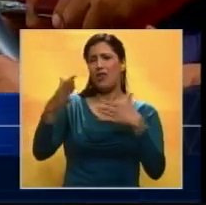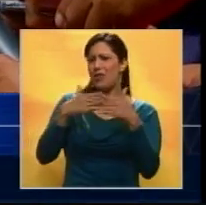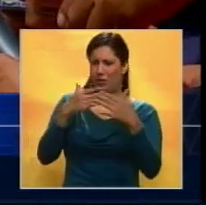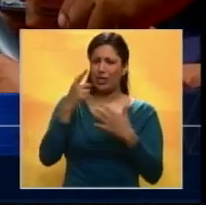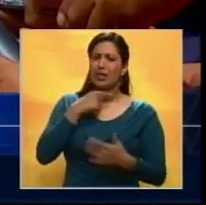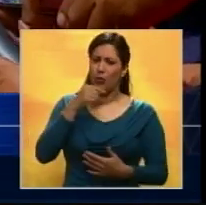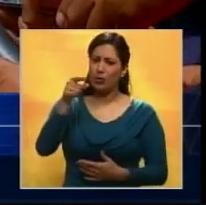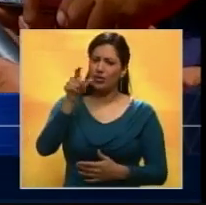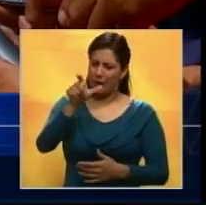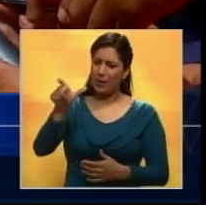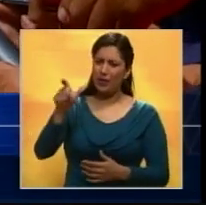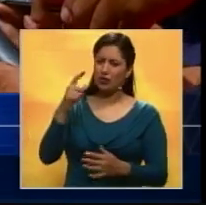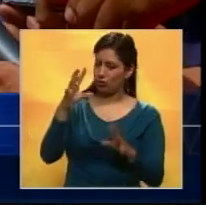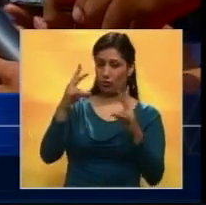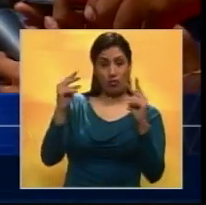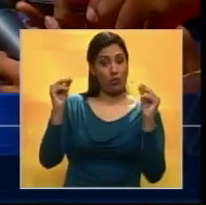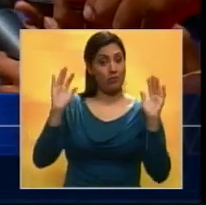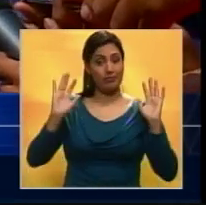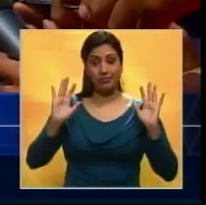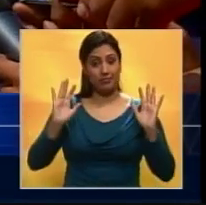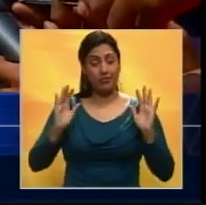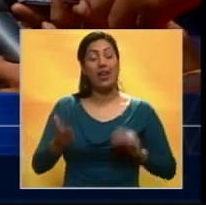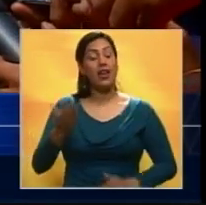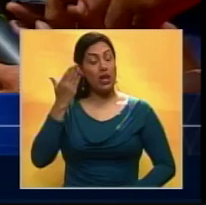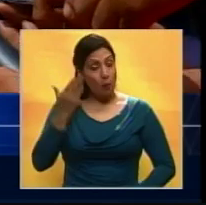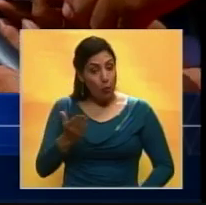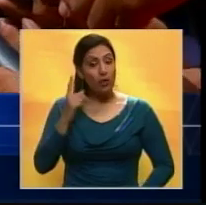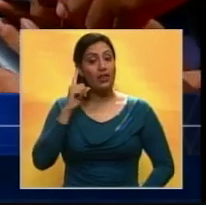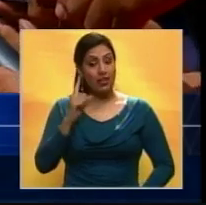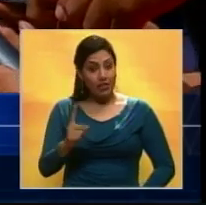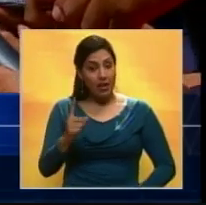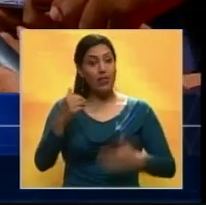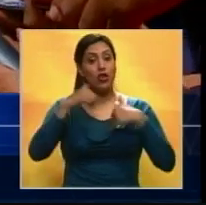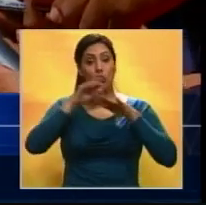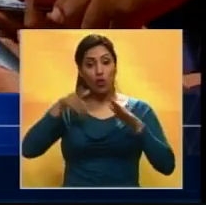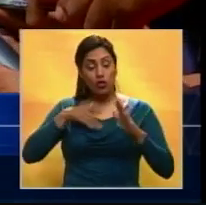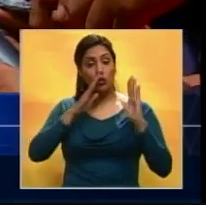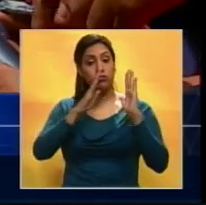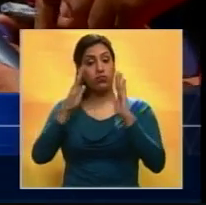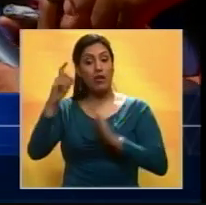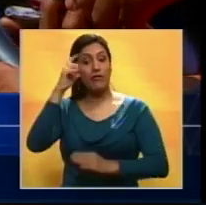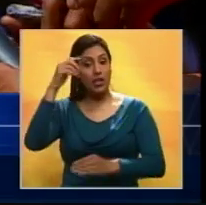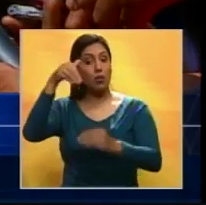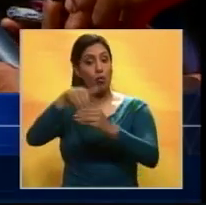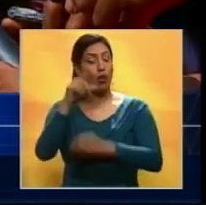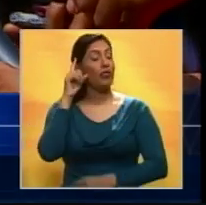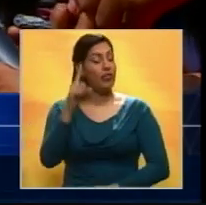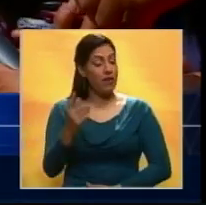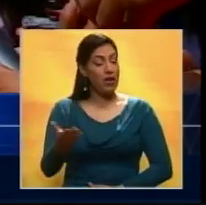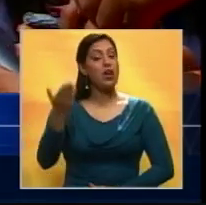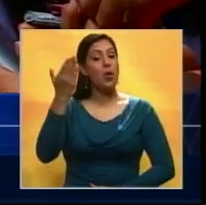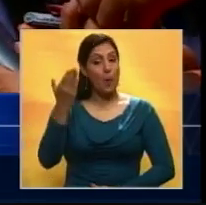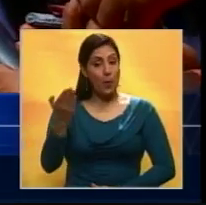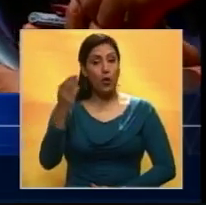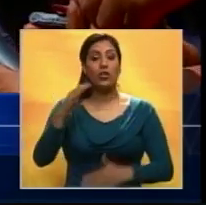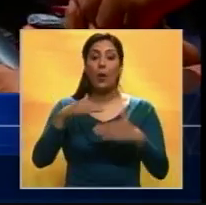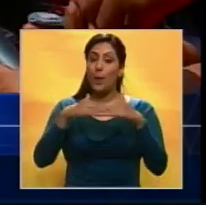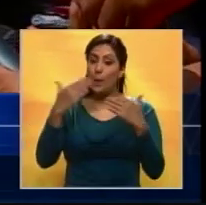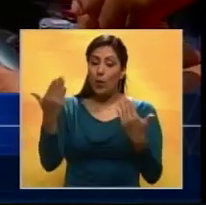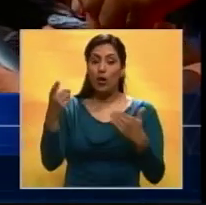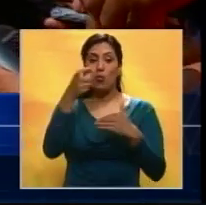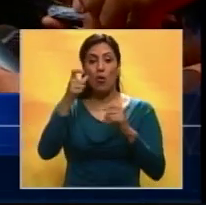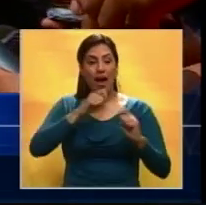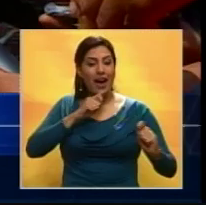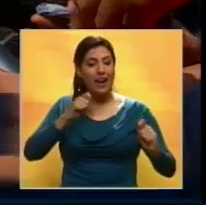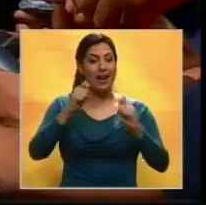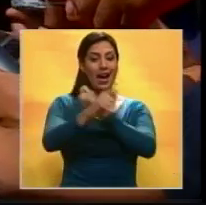felices, sonrientes. No, es importante que se nos dé un cronograma electoral, es importante buscar un cambio